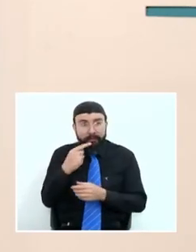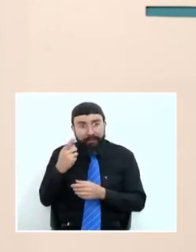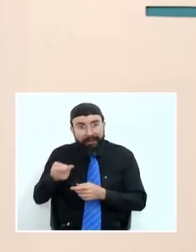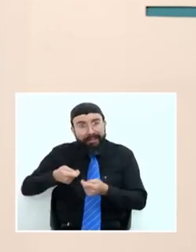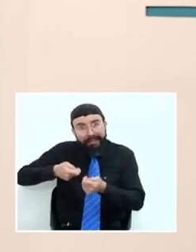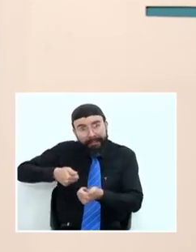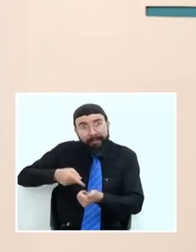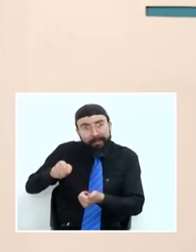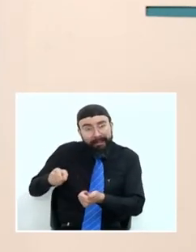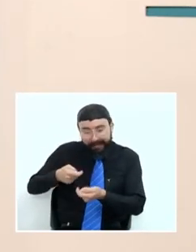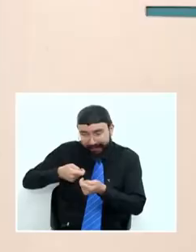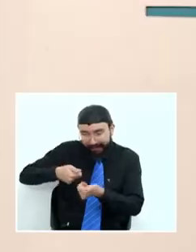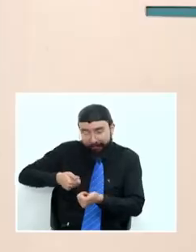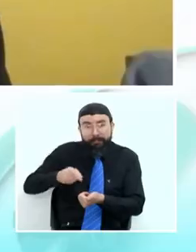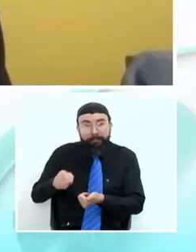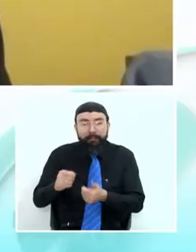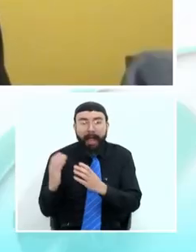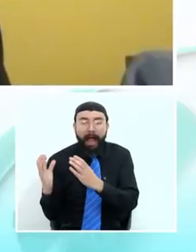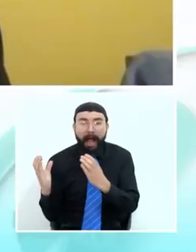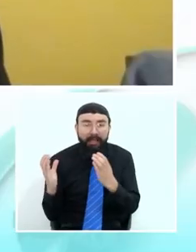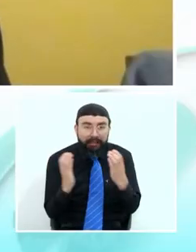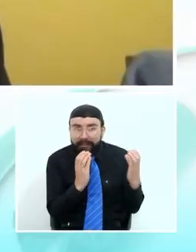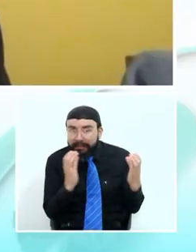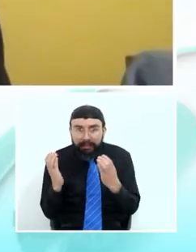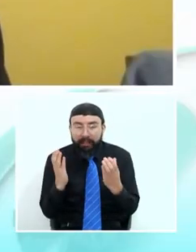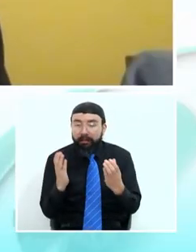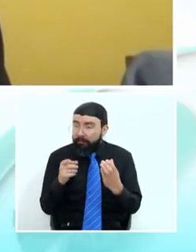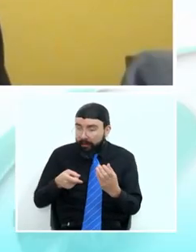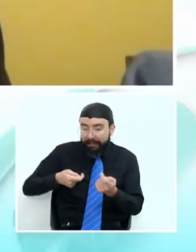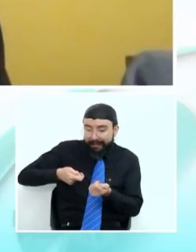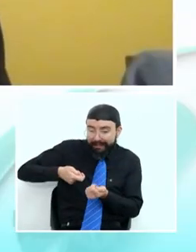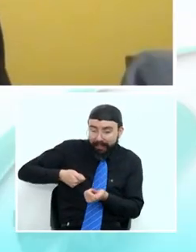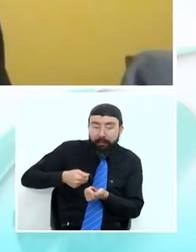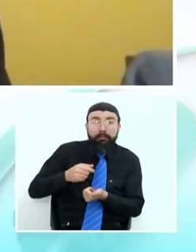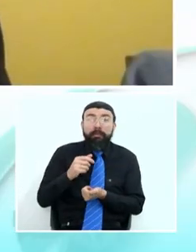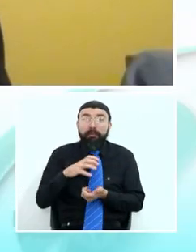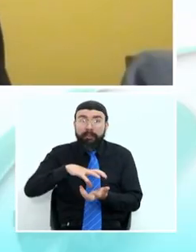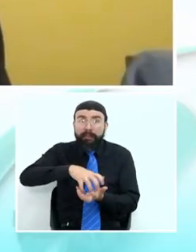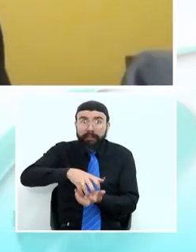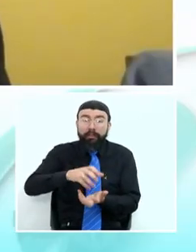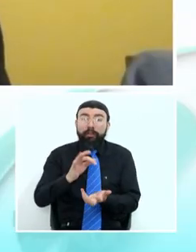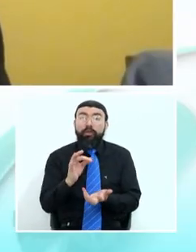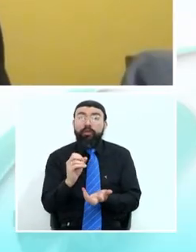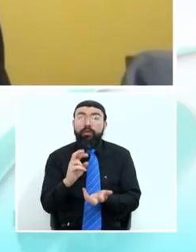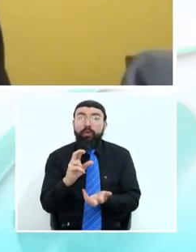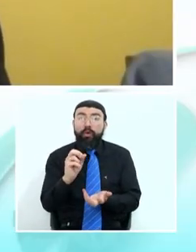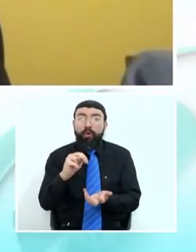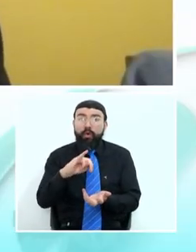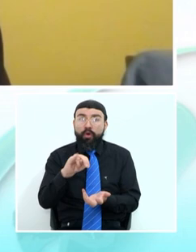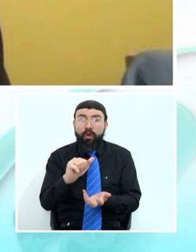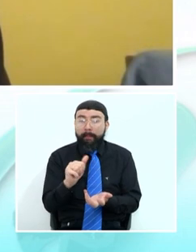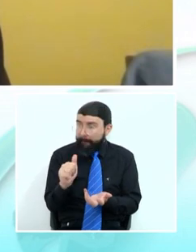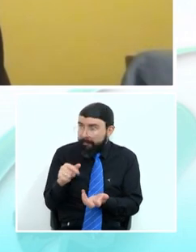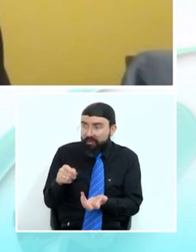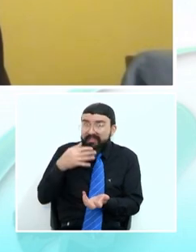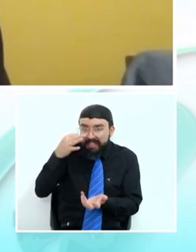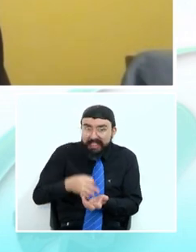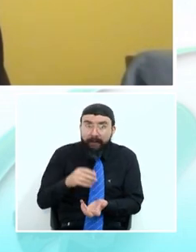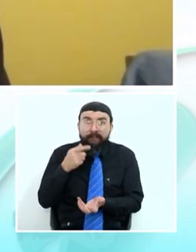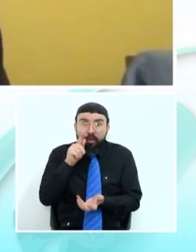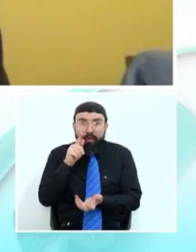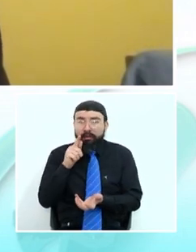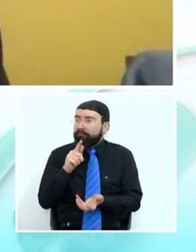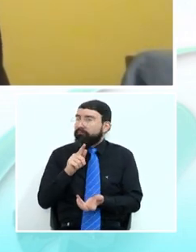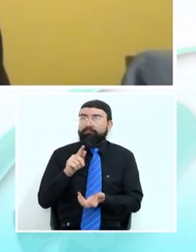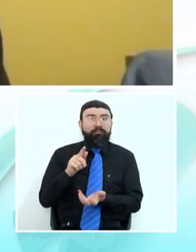de la sandía, nos habló ahorita de la semilla de la toronja. No está hablando de la fruta. Mire que es que nosotros estamos